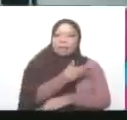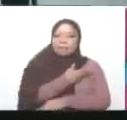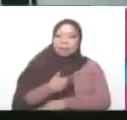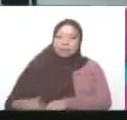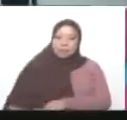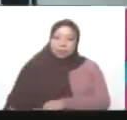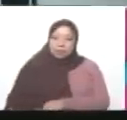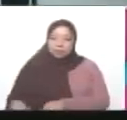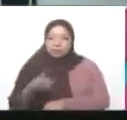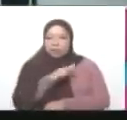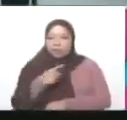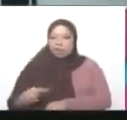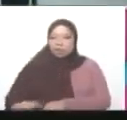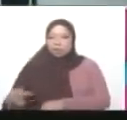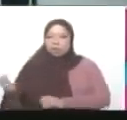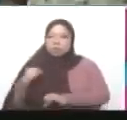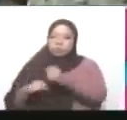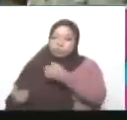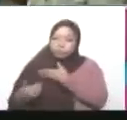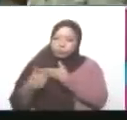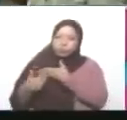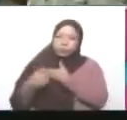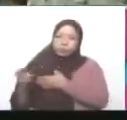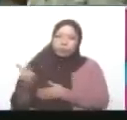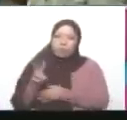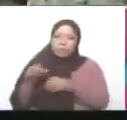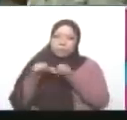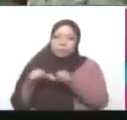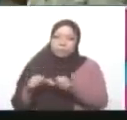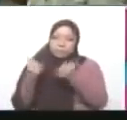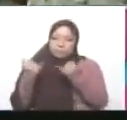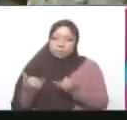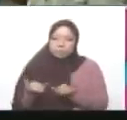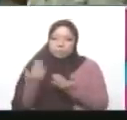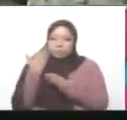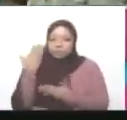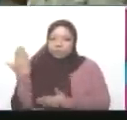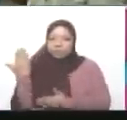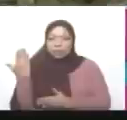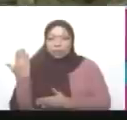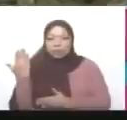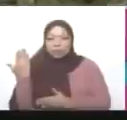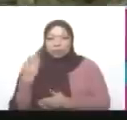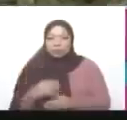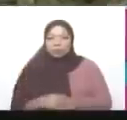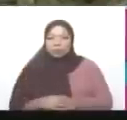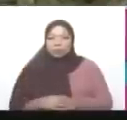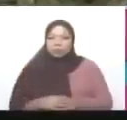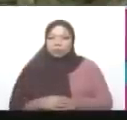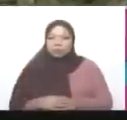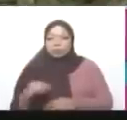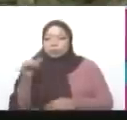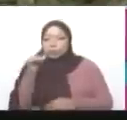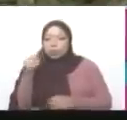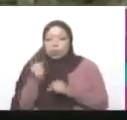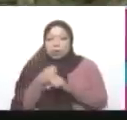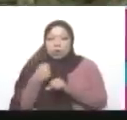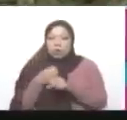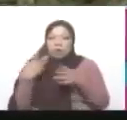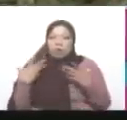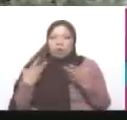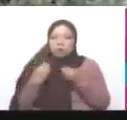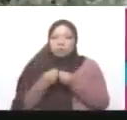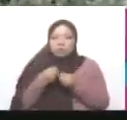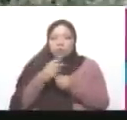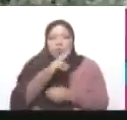toda esta etapa de agresión contra Venezuela que continúa el actual presidente hace declaraciones junto al jefe